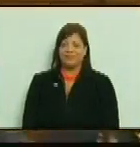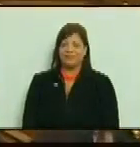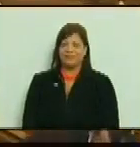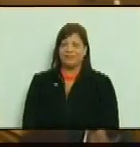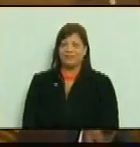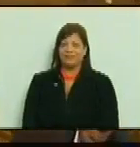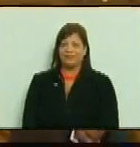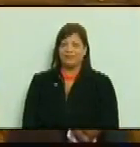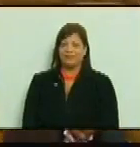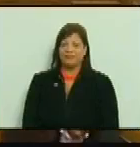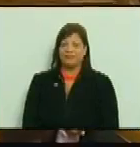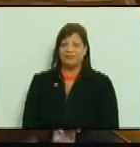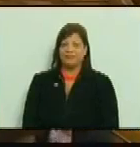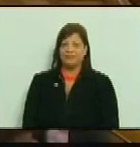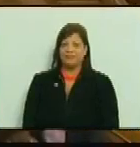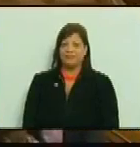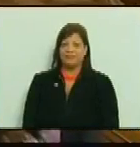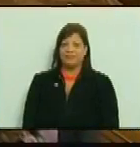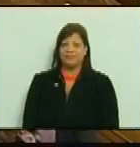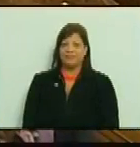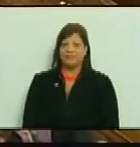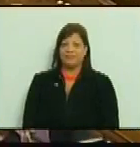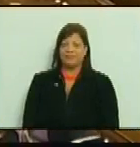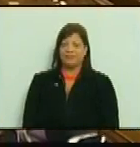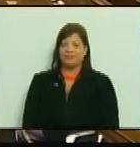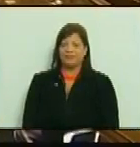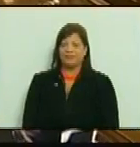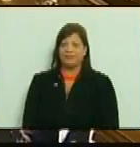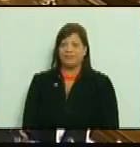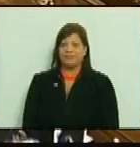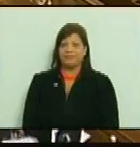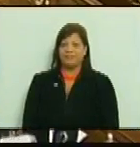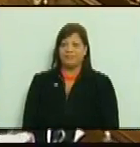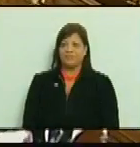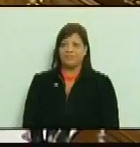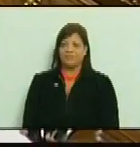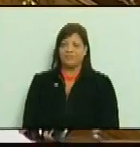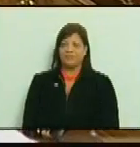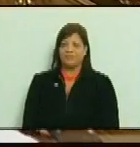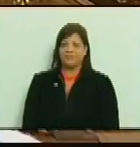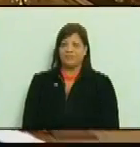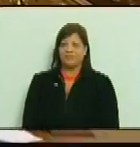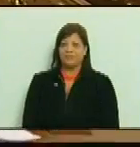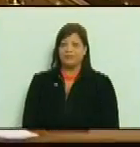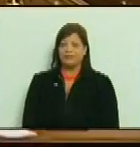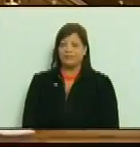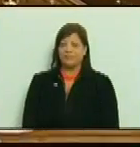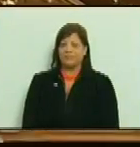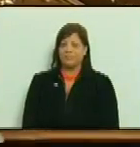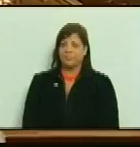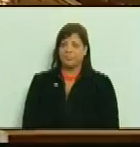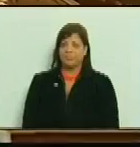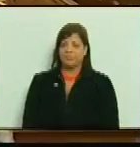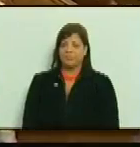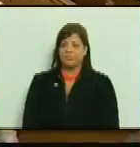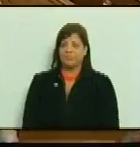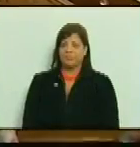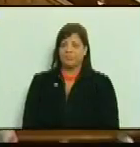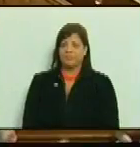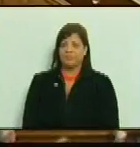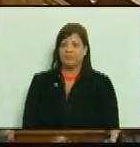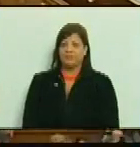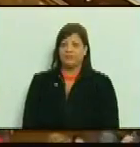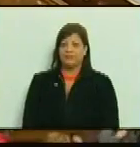Castro Soteldo, vicepresidente sectorial del área social y económica de la República Bolivariana de